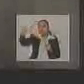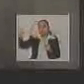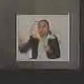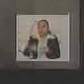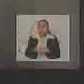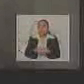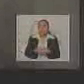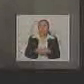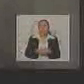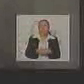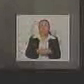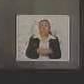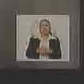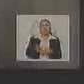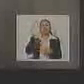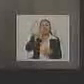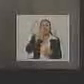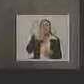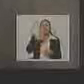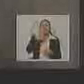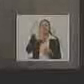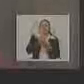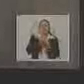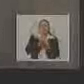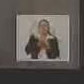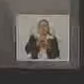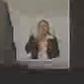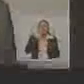comenzamos con el candidato de Morena. Adelante.